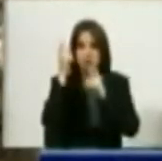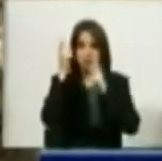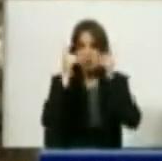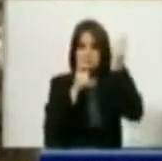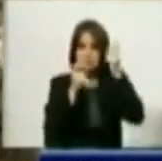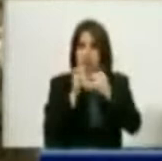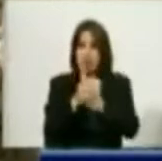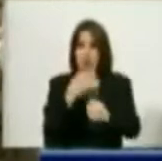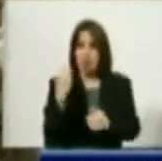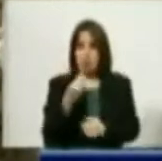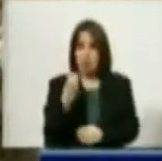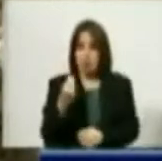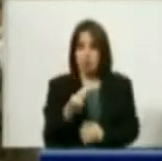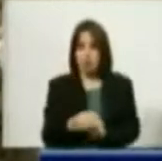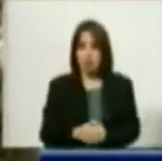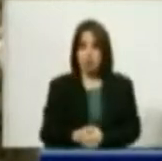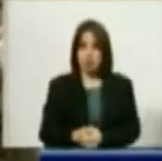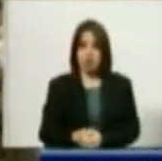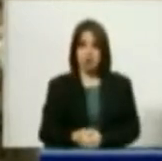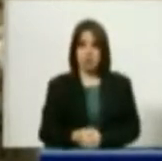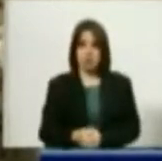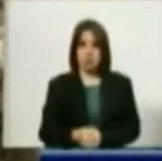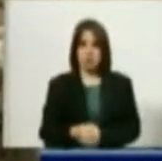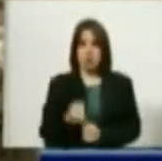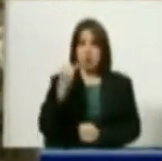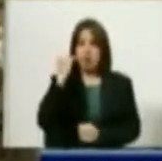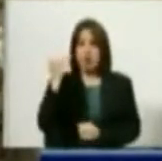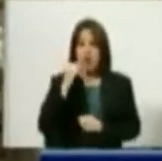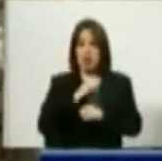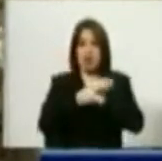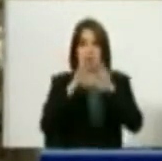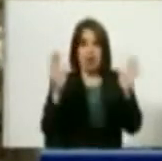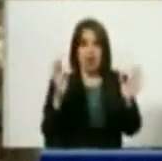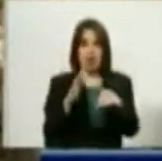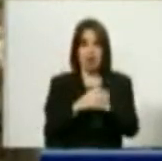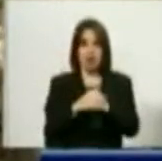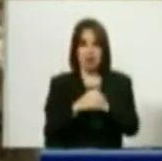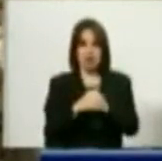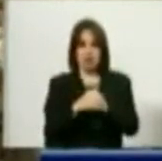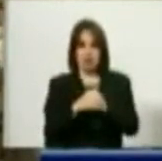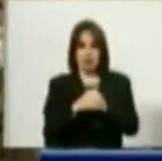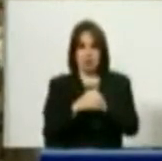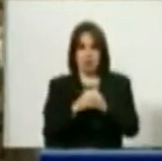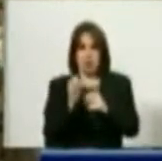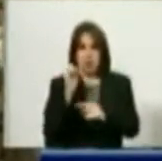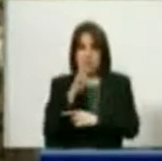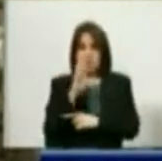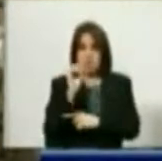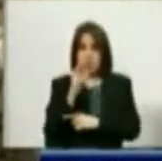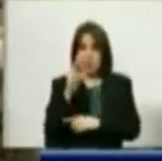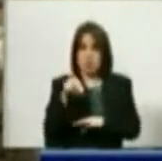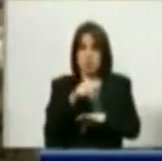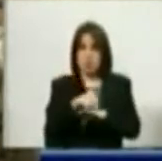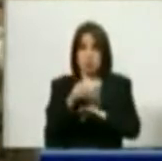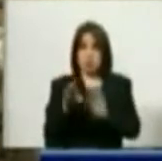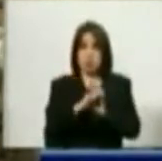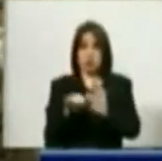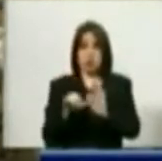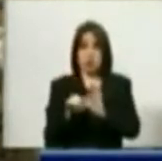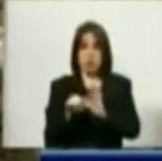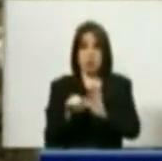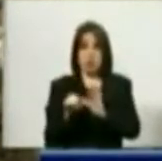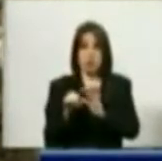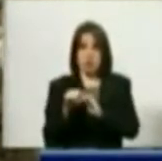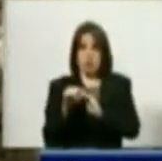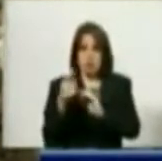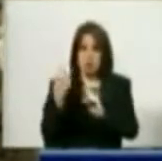un joven con la pero con la idea Clara de lo que quería para nuestro país asamblea nacional Constituyente y lo